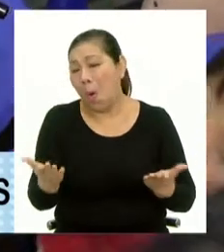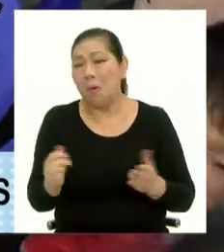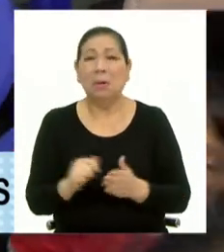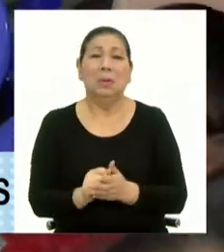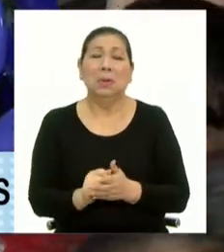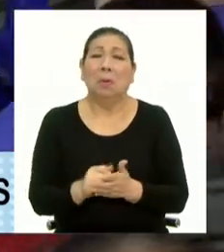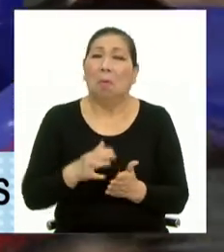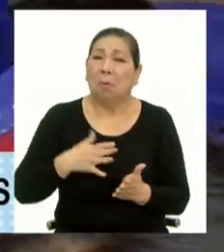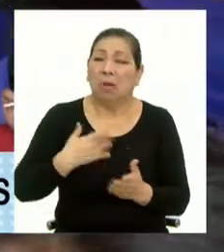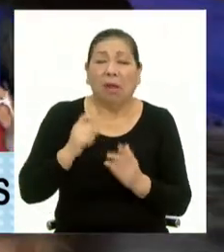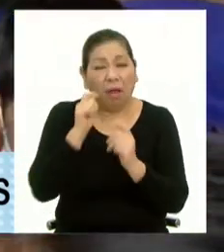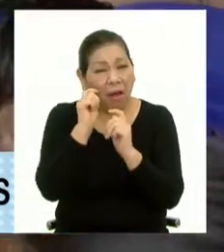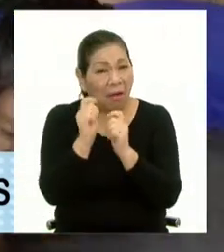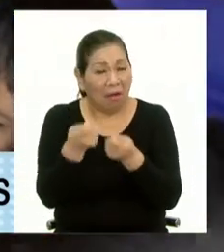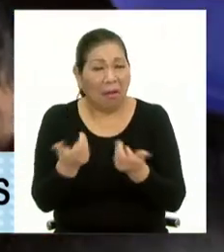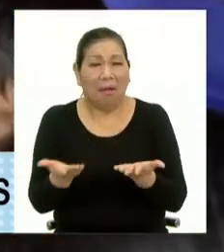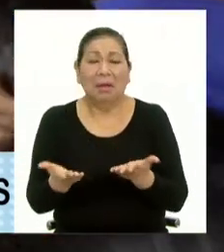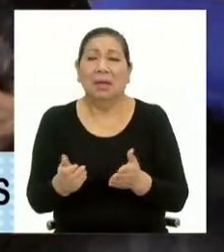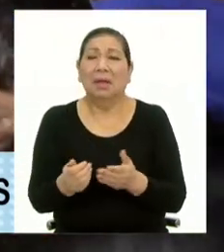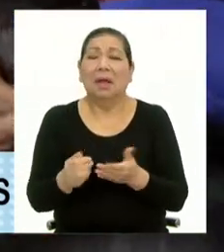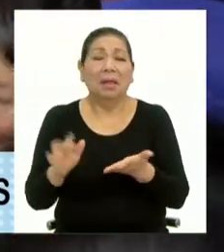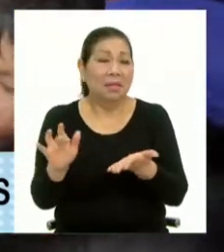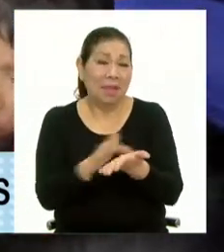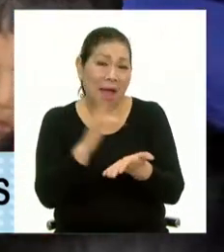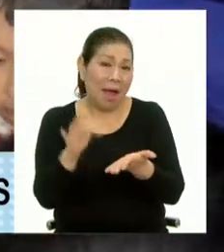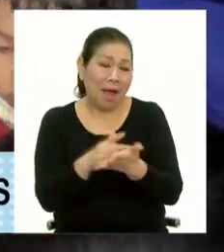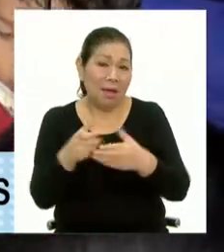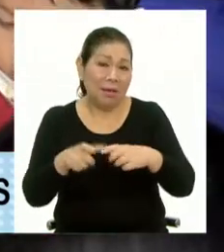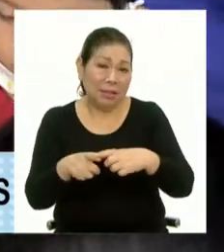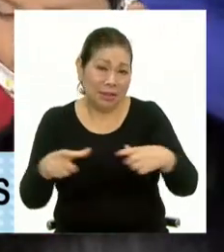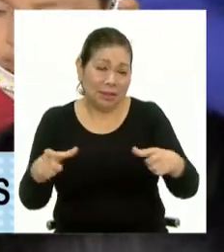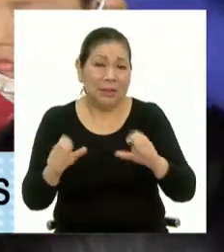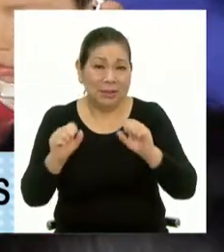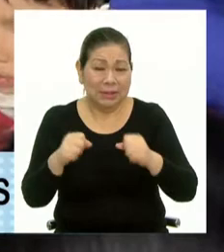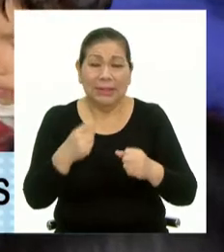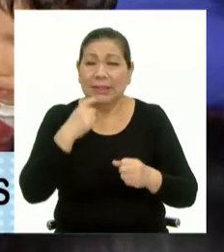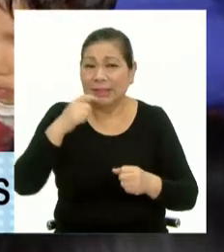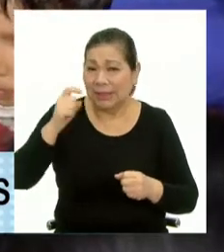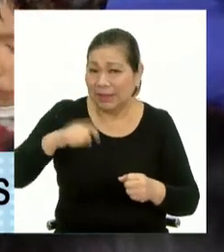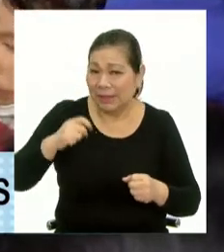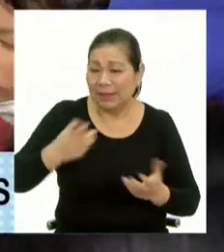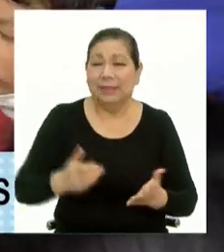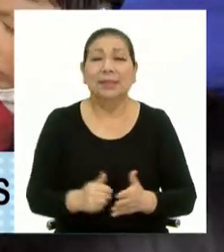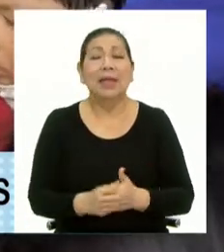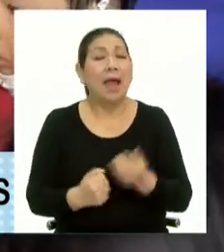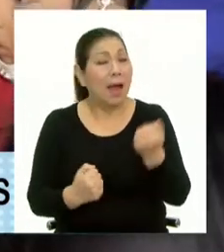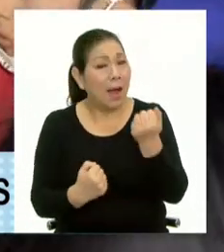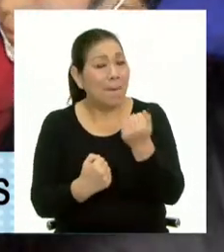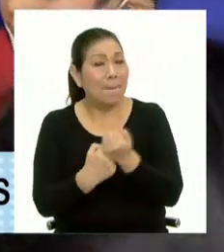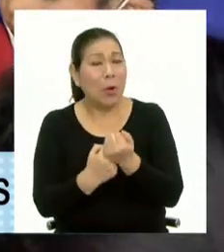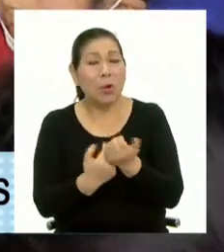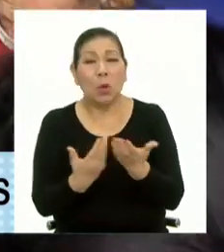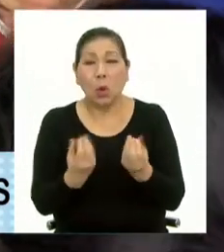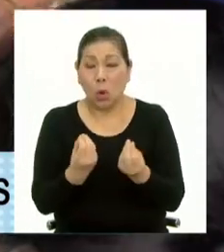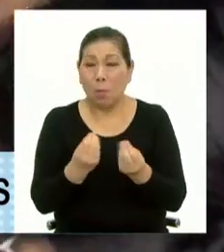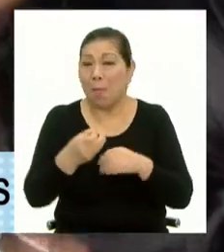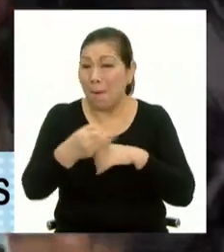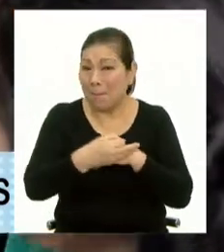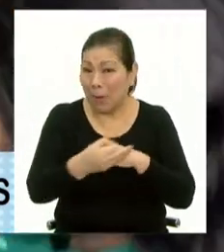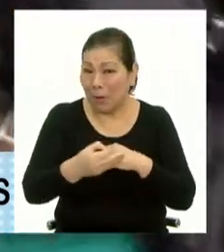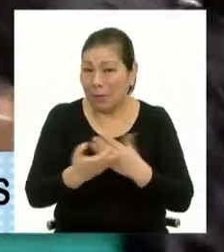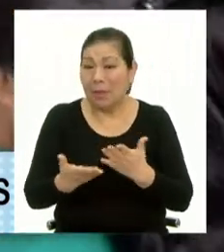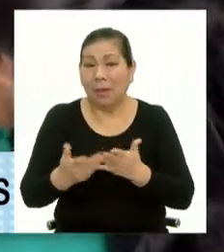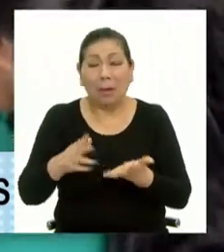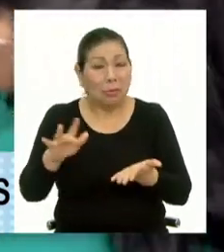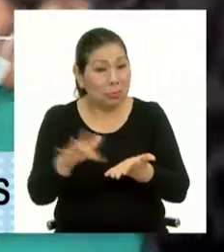también donarnos tablet para también así donde realmente necesitamos apoyo, porque así como provincia ha dado